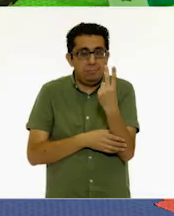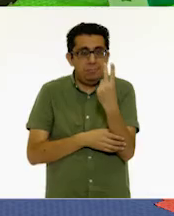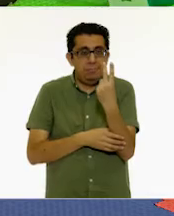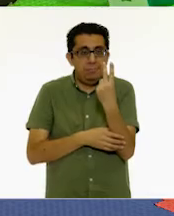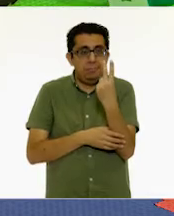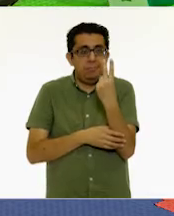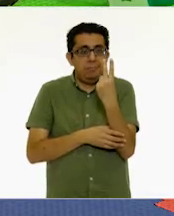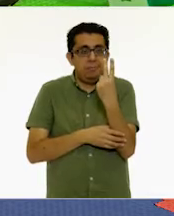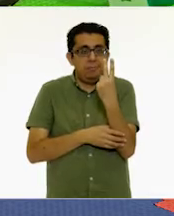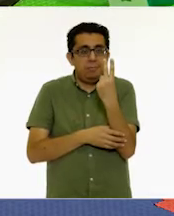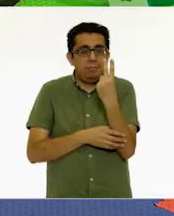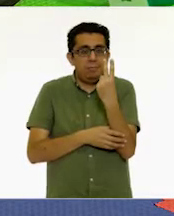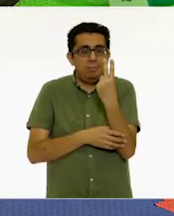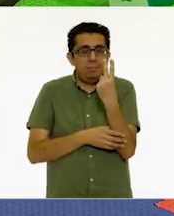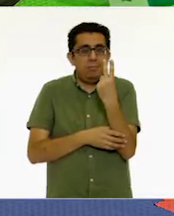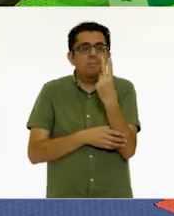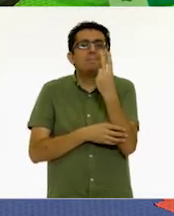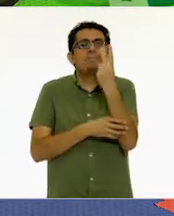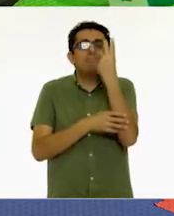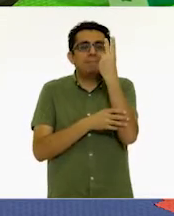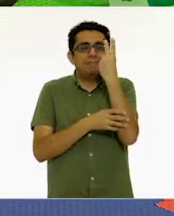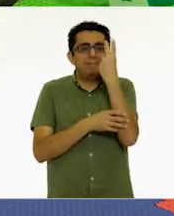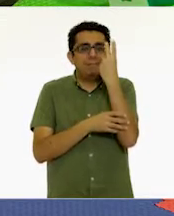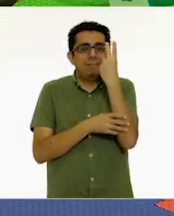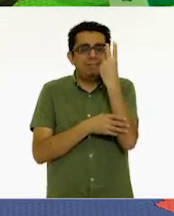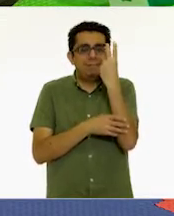Dos. Y...